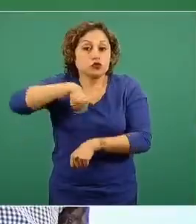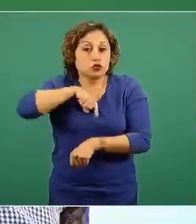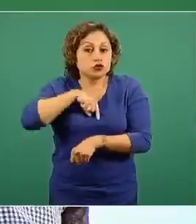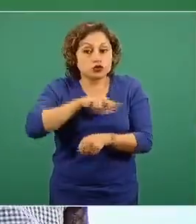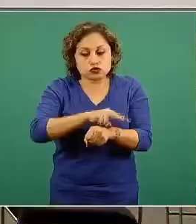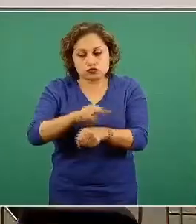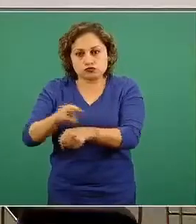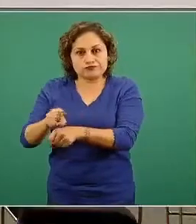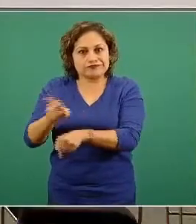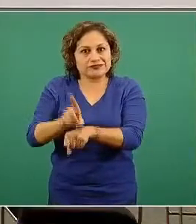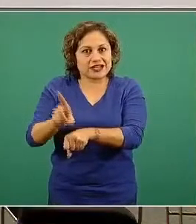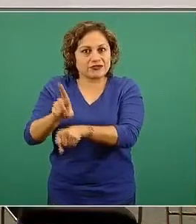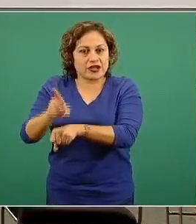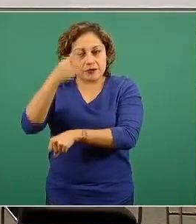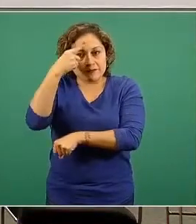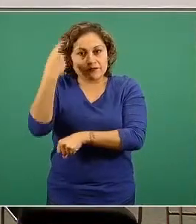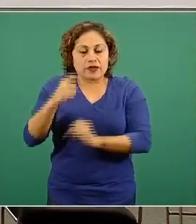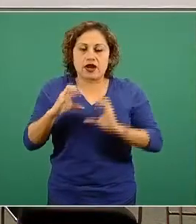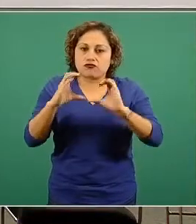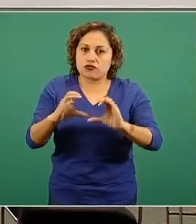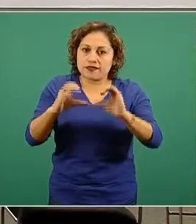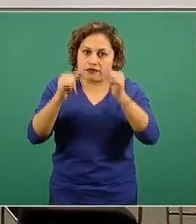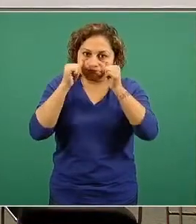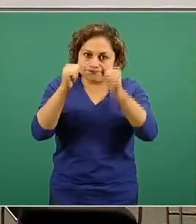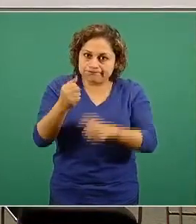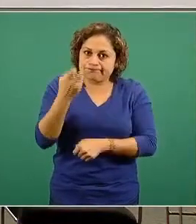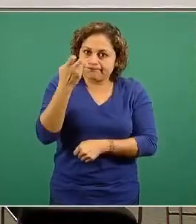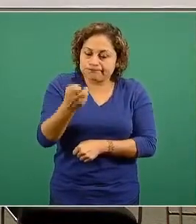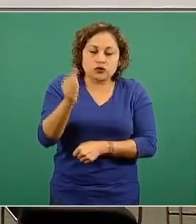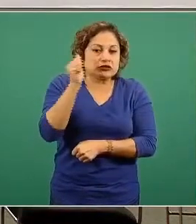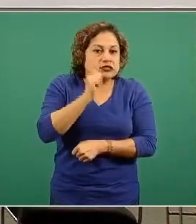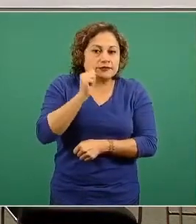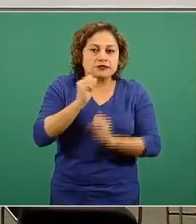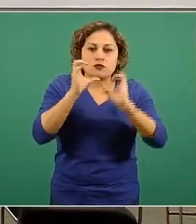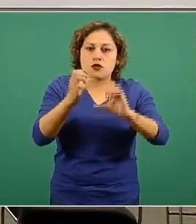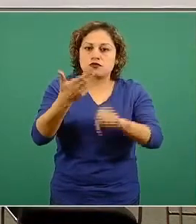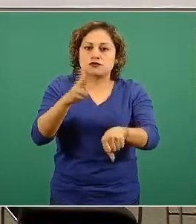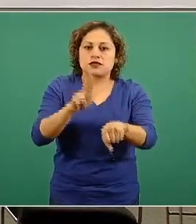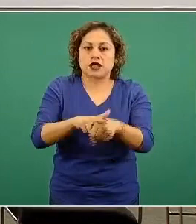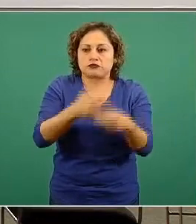y entonces se logre este objetivo de siempre tener una cama disponible.